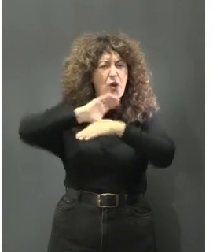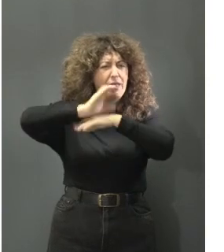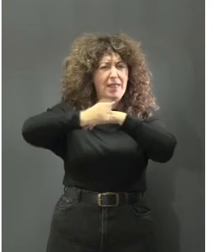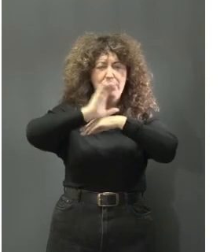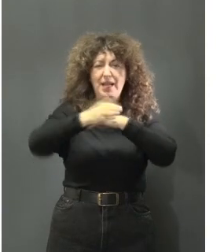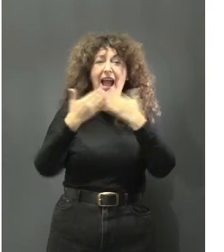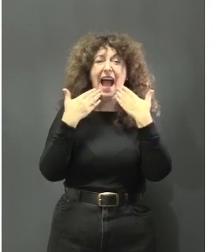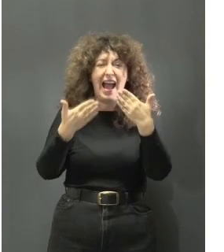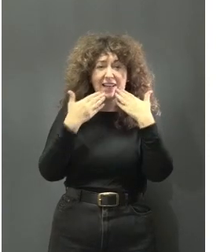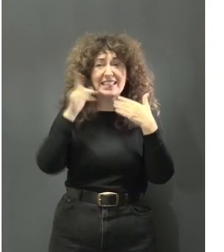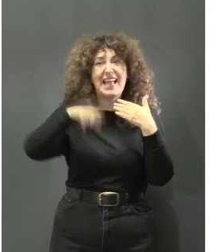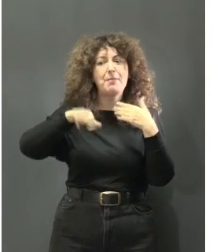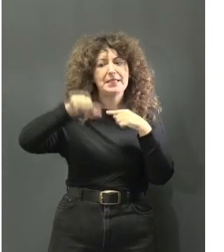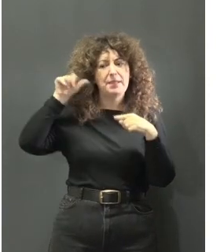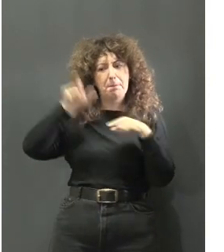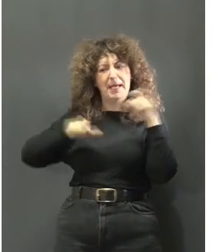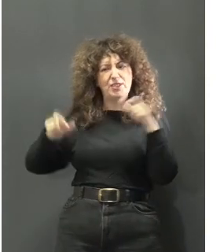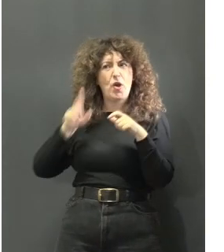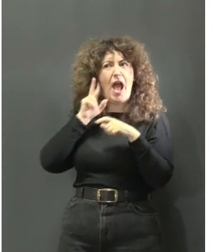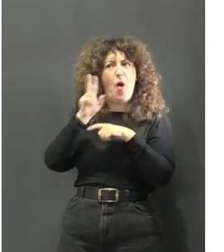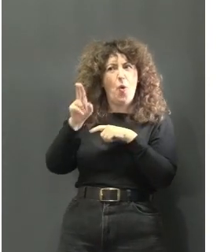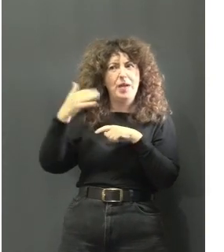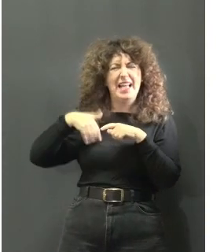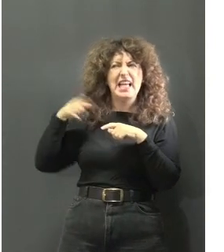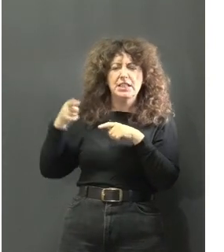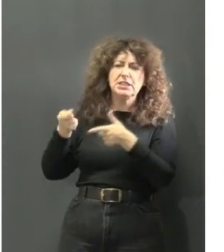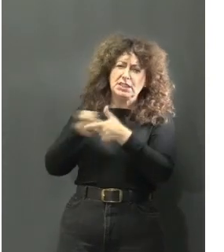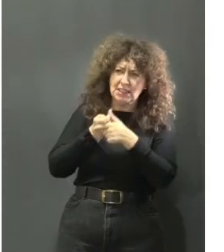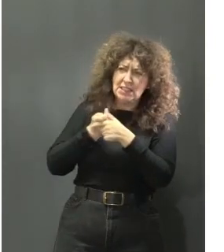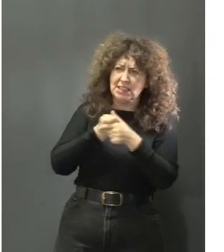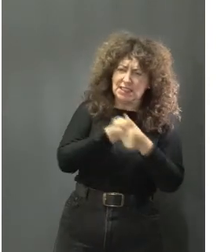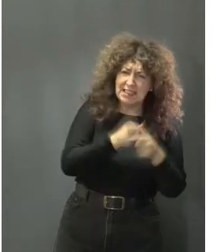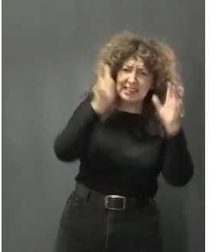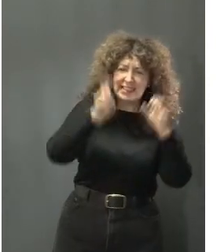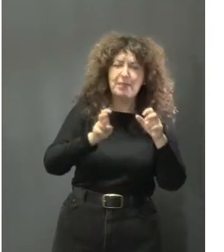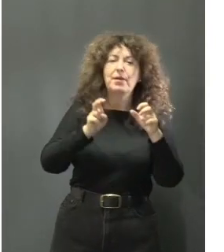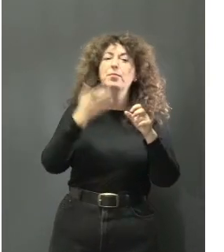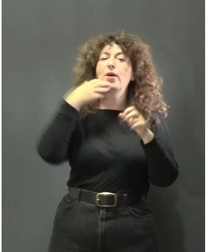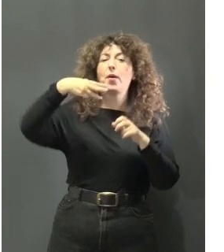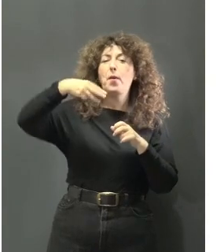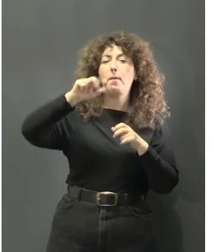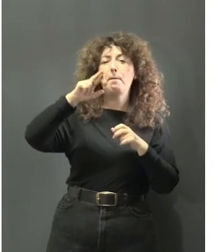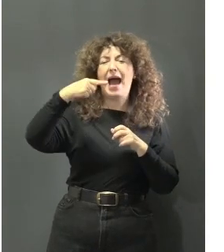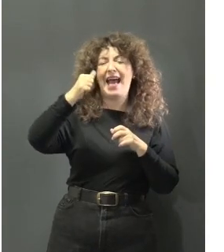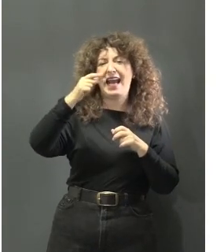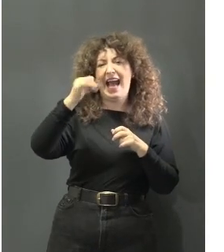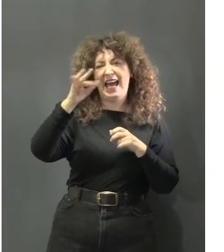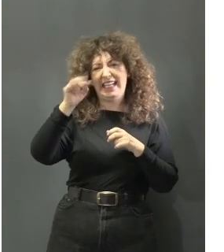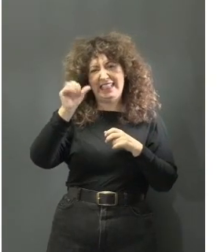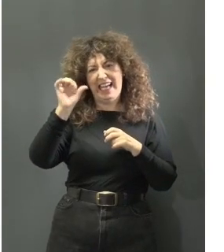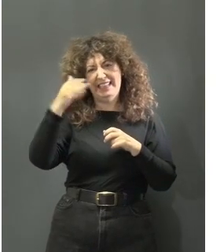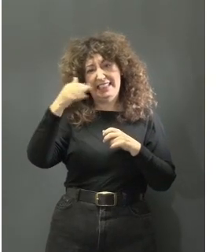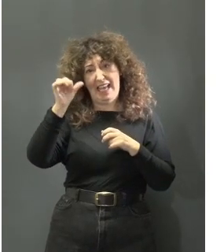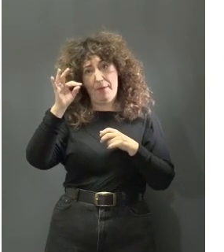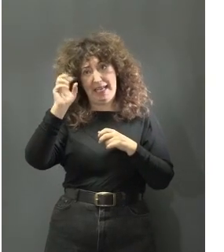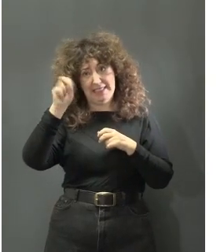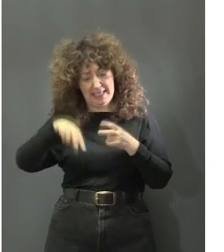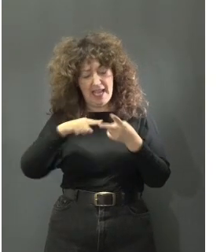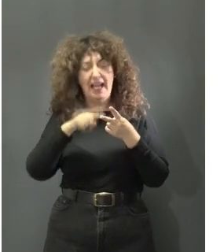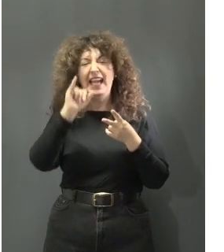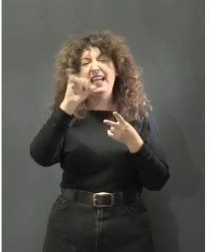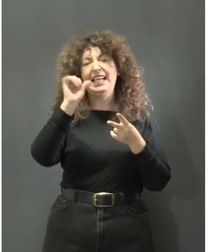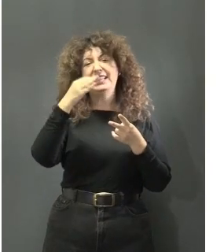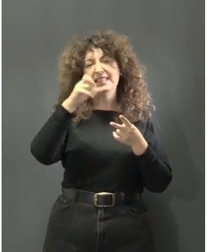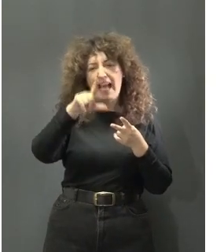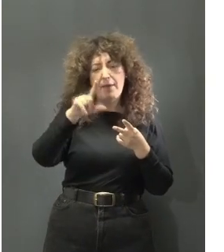que se han jubilado que también tiraron mucho del carro de la accesibilidad cognitiva, Margarita Sebastián, Isabel Vázquez con todo el tema